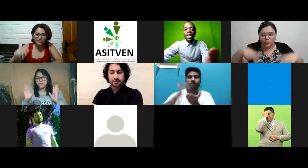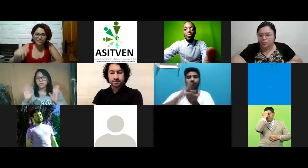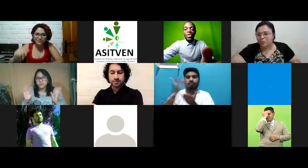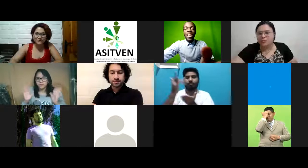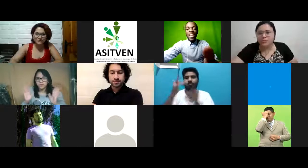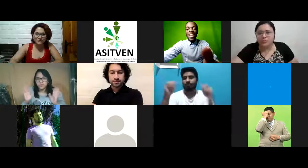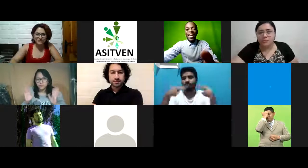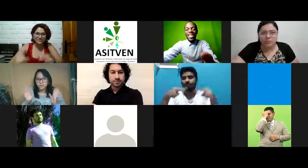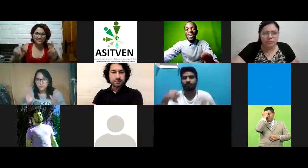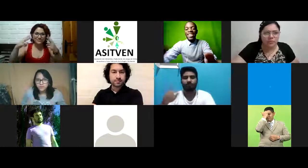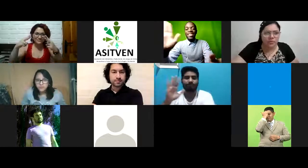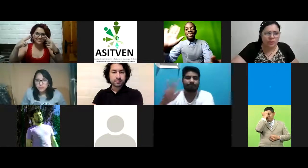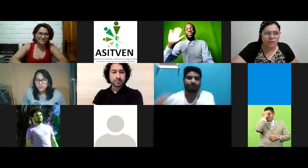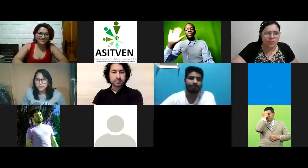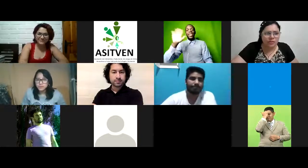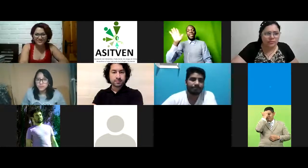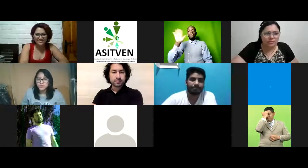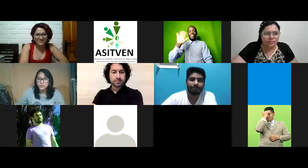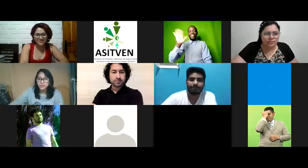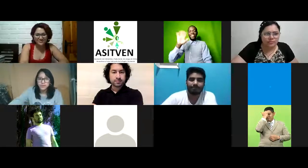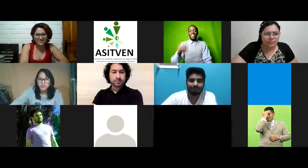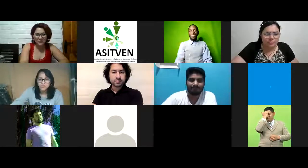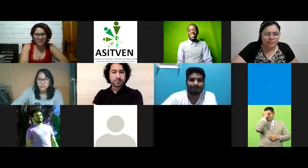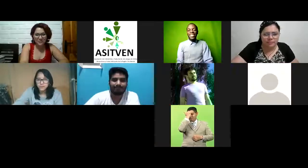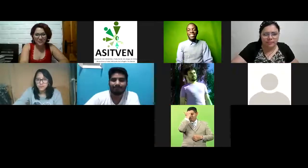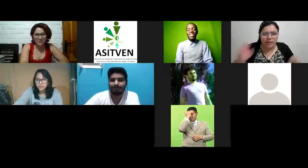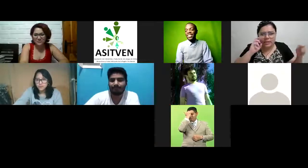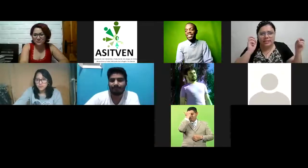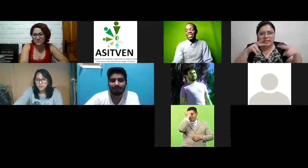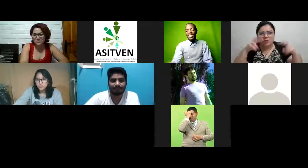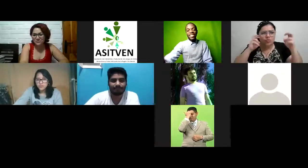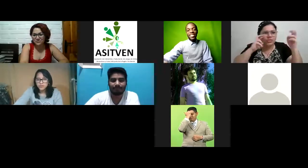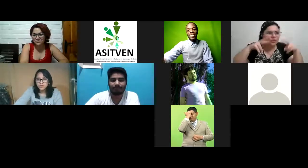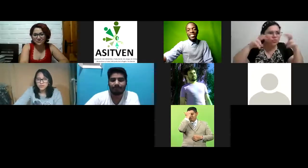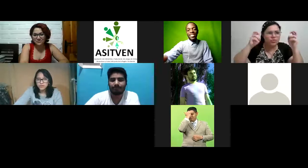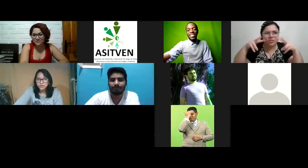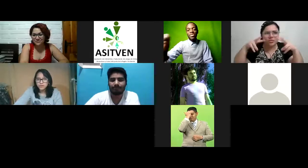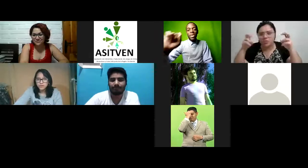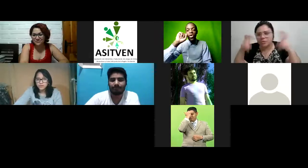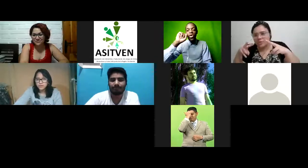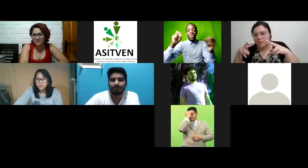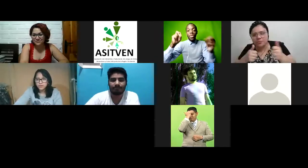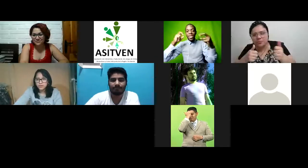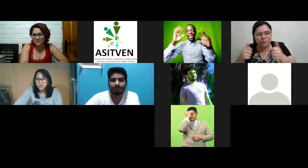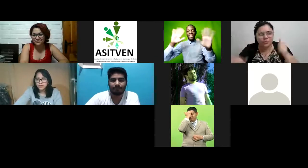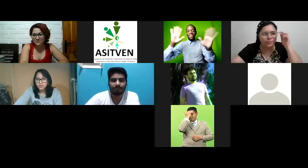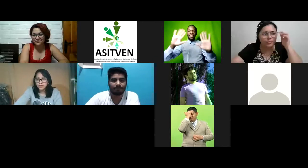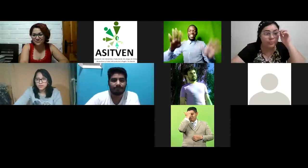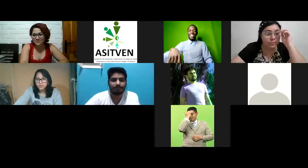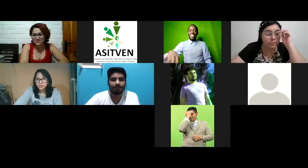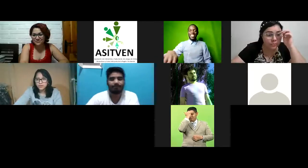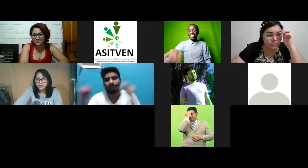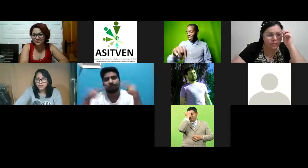Aquí estamos. No hay de qué. Nos vemos mañana.